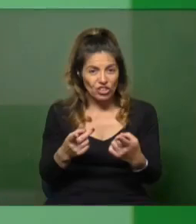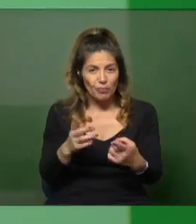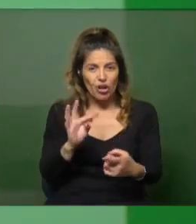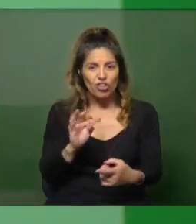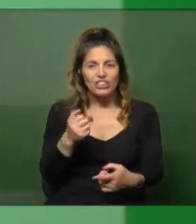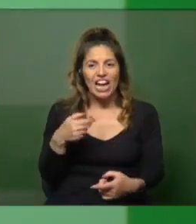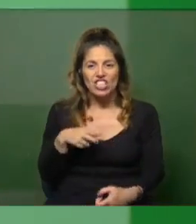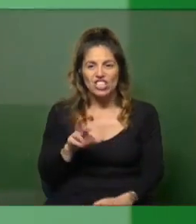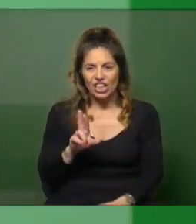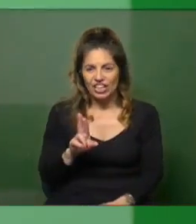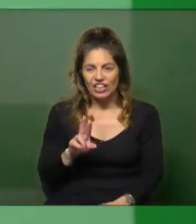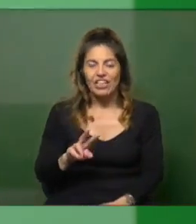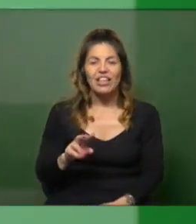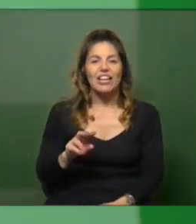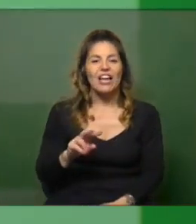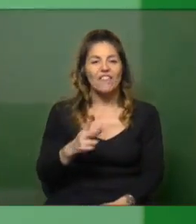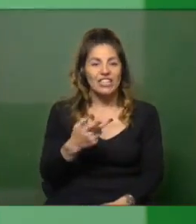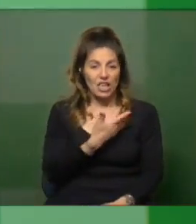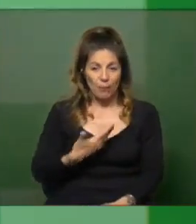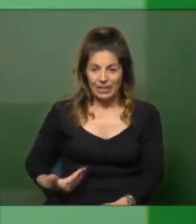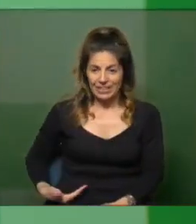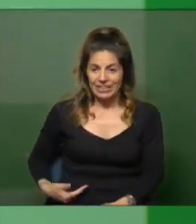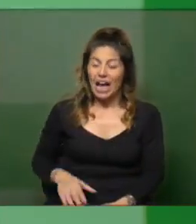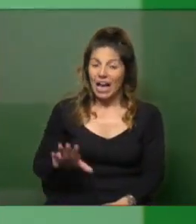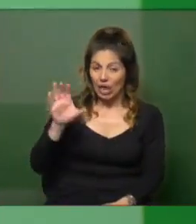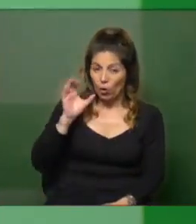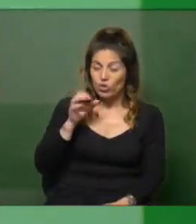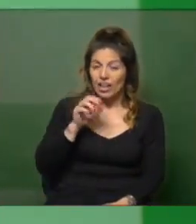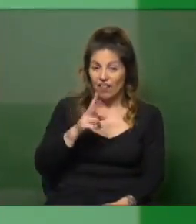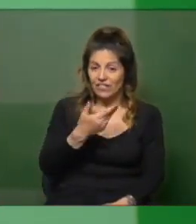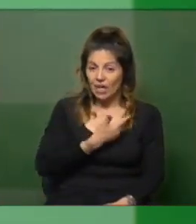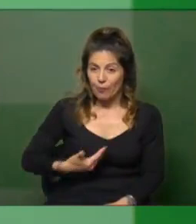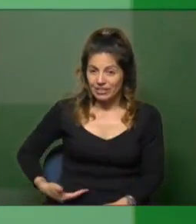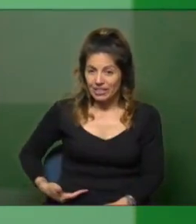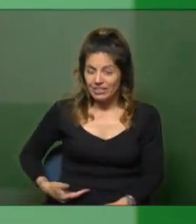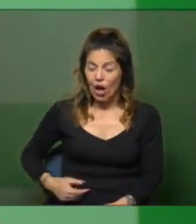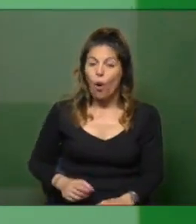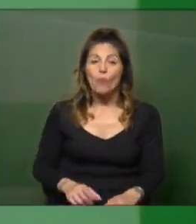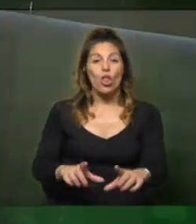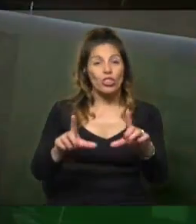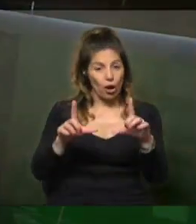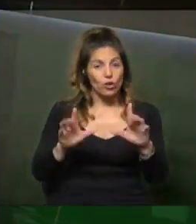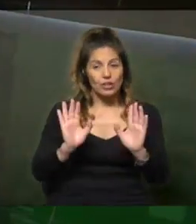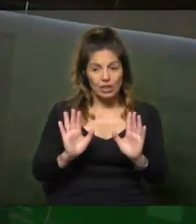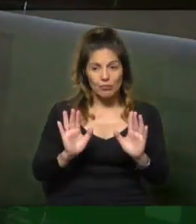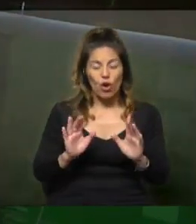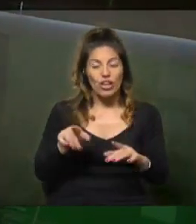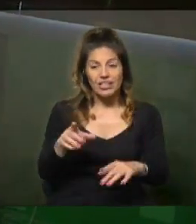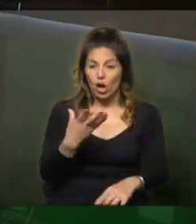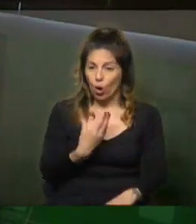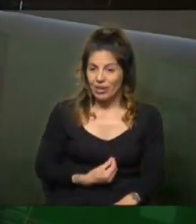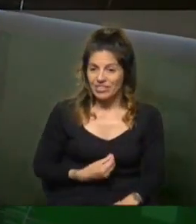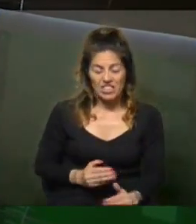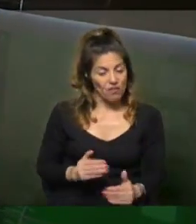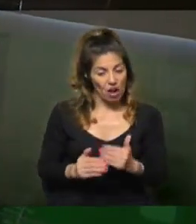canciller y la vies que repito eh Hay que escuchar a la vicepresidenta porque va a tener un protagonismo se ve que está convencida y va para